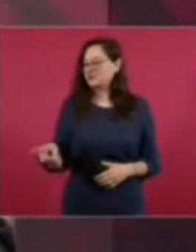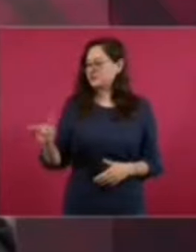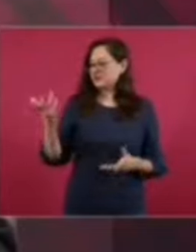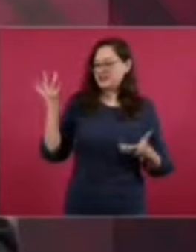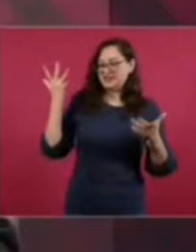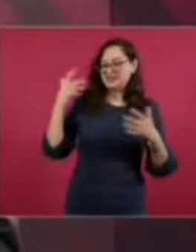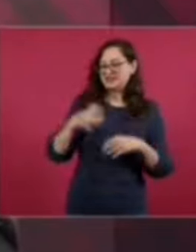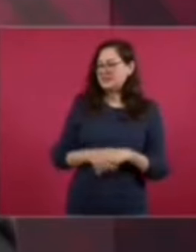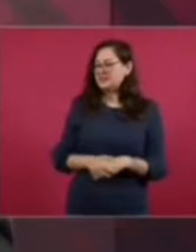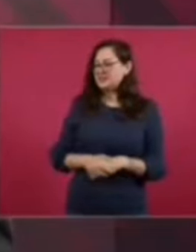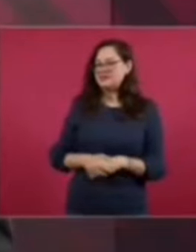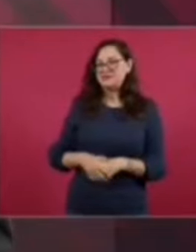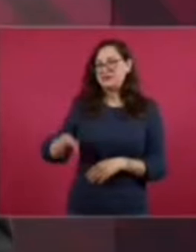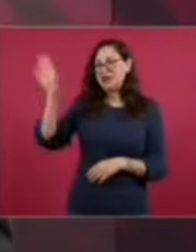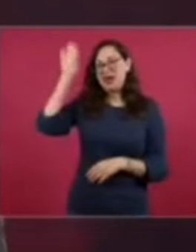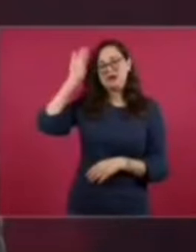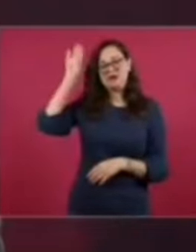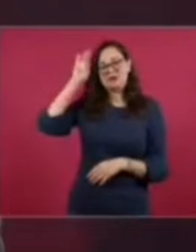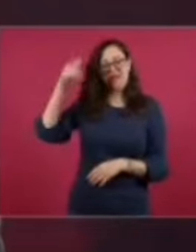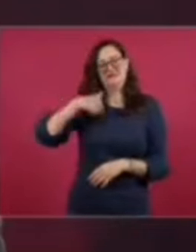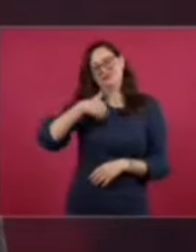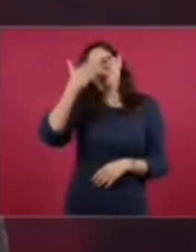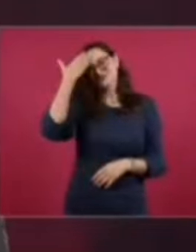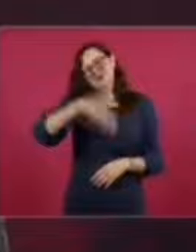ineficientes. Ya los estoy viendo,